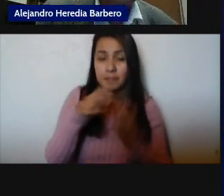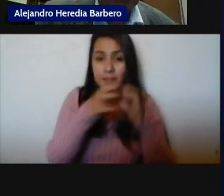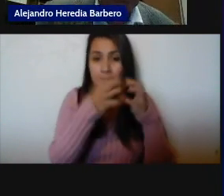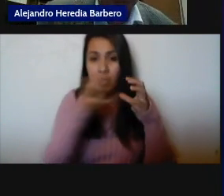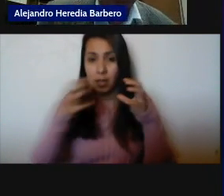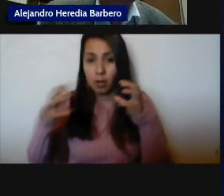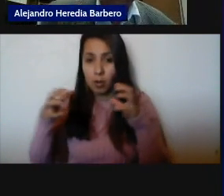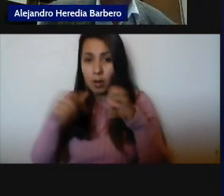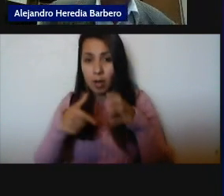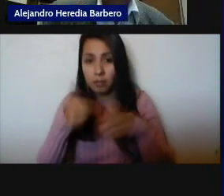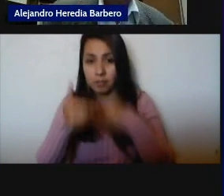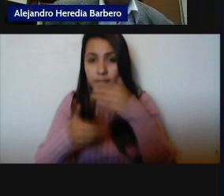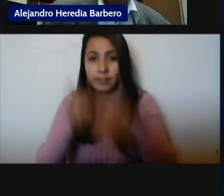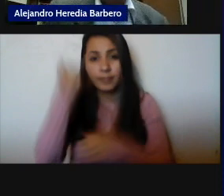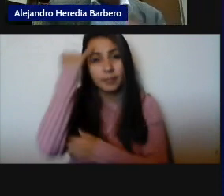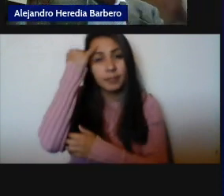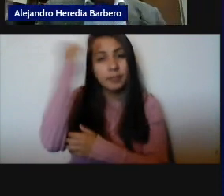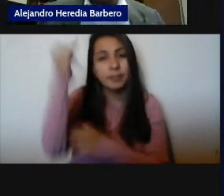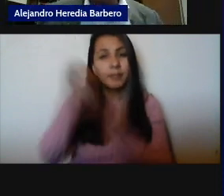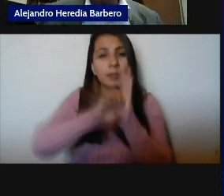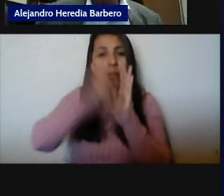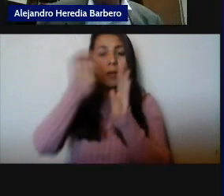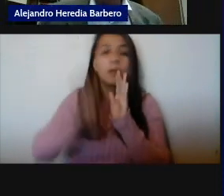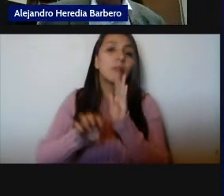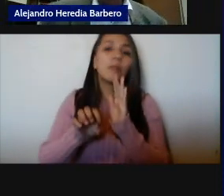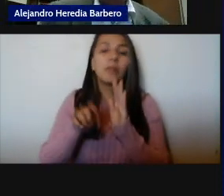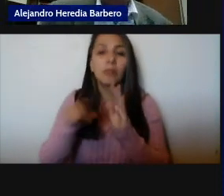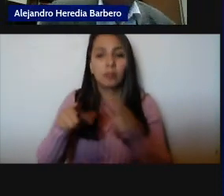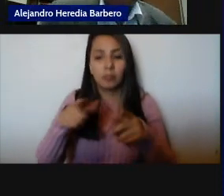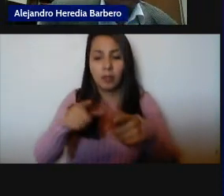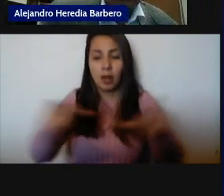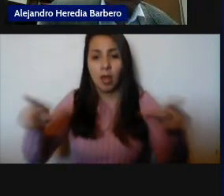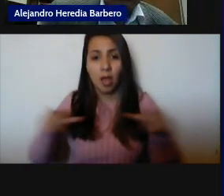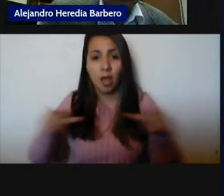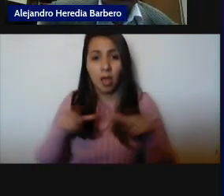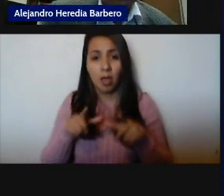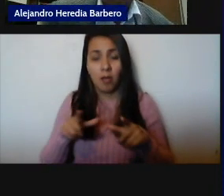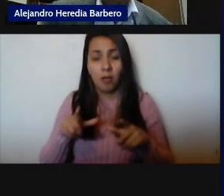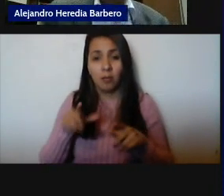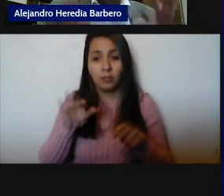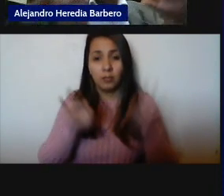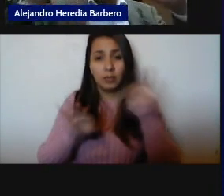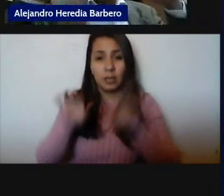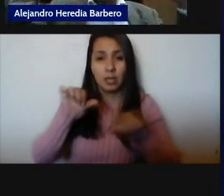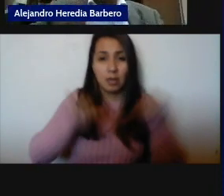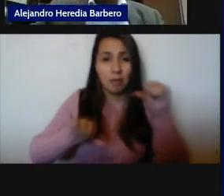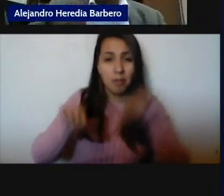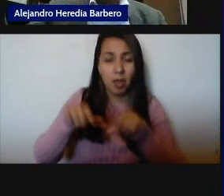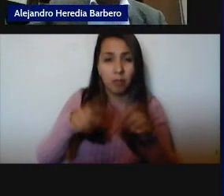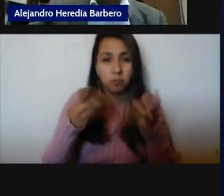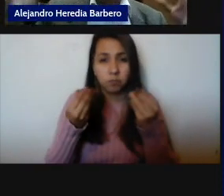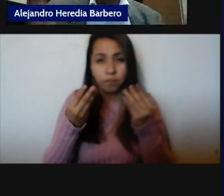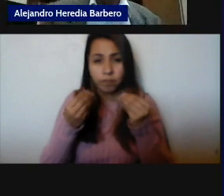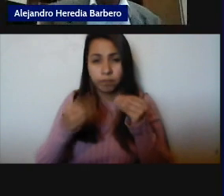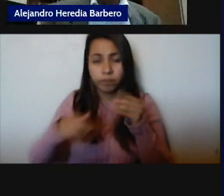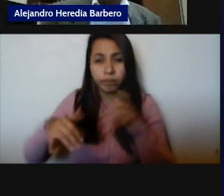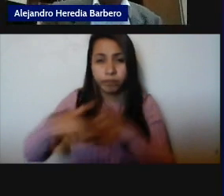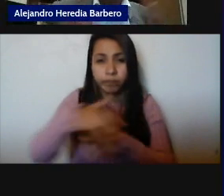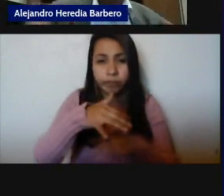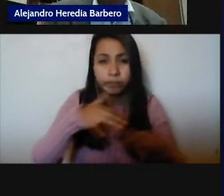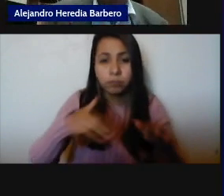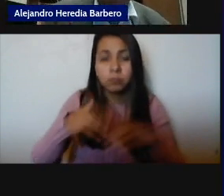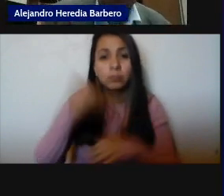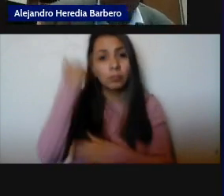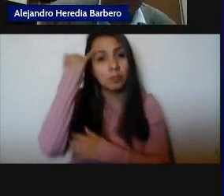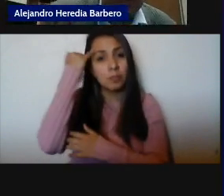generado esta primera comunidad celular. Imaginemos un lago con una fisicoquímica muy activa, imaginemos un montón de lípidos,